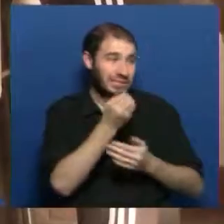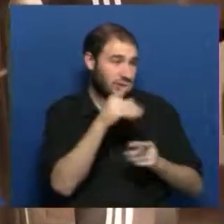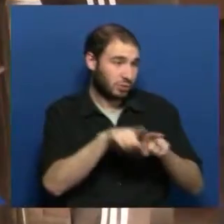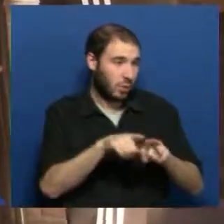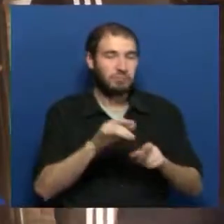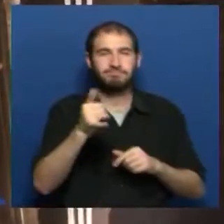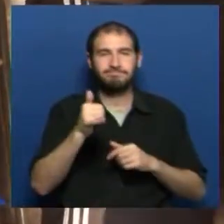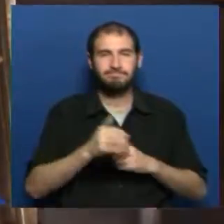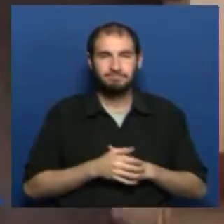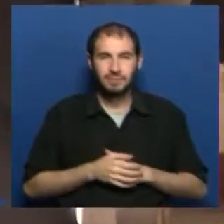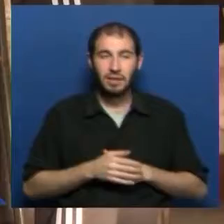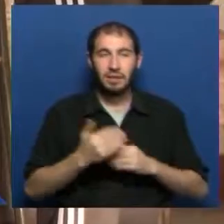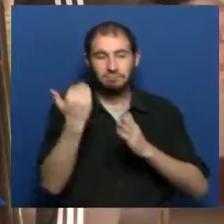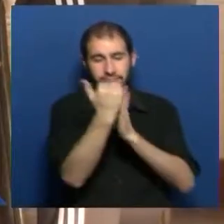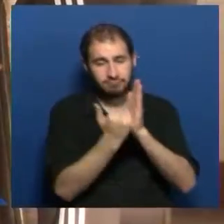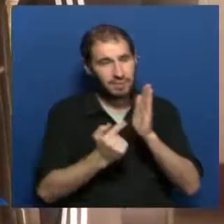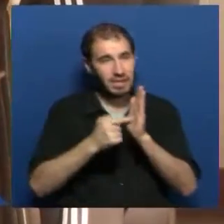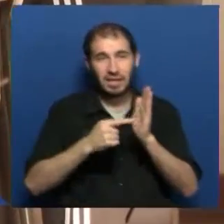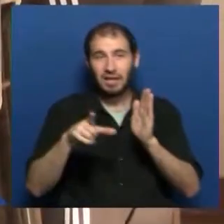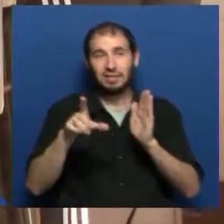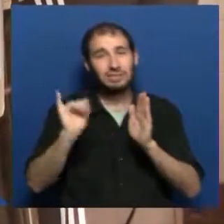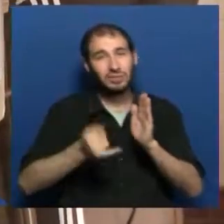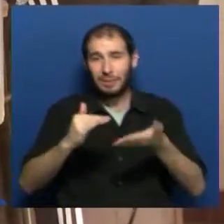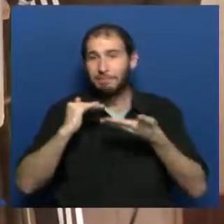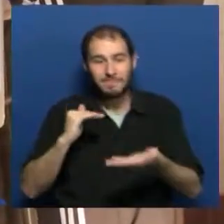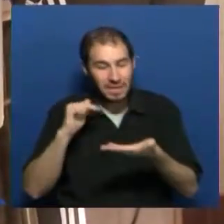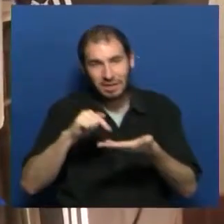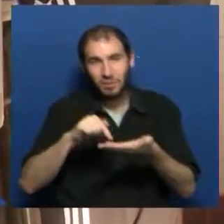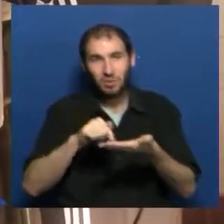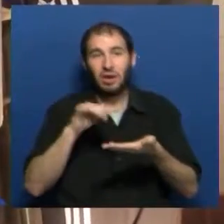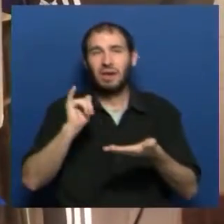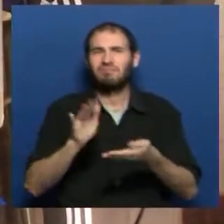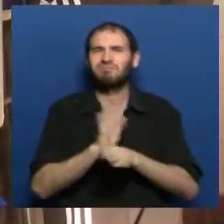¿no? Exactamente. Todo esto hay que fijarlo como pautas mínimas sin que